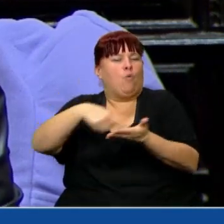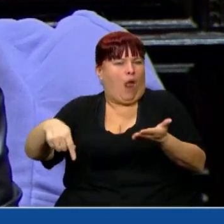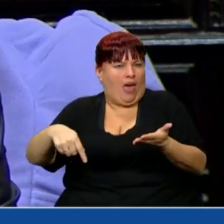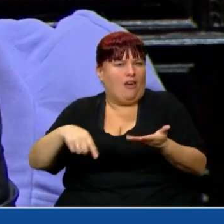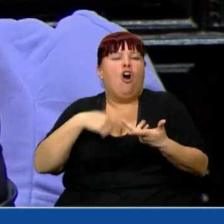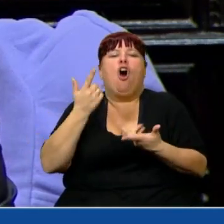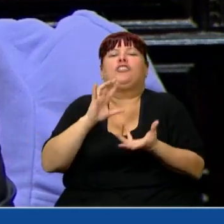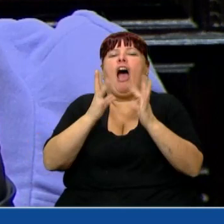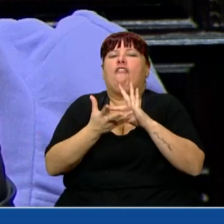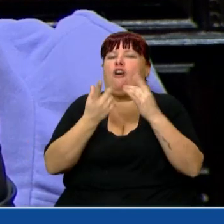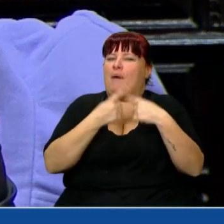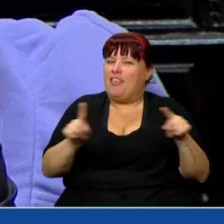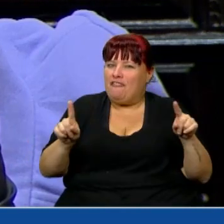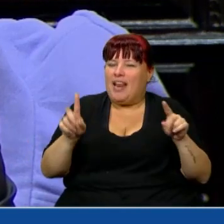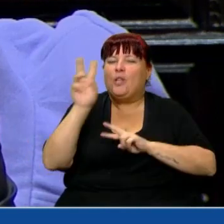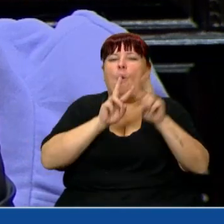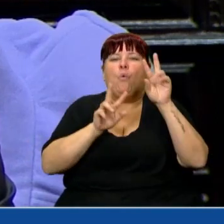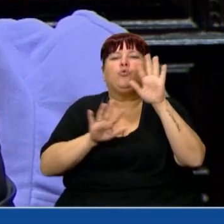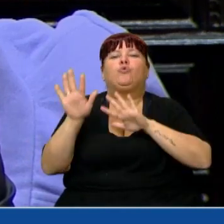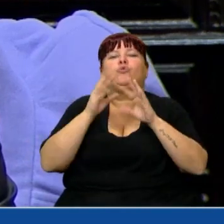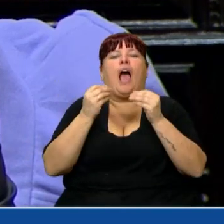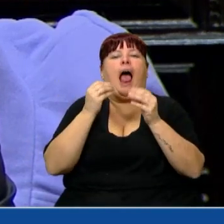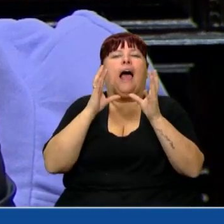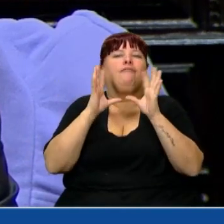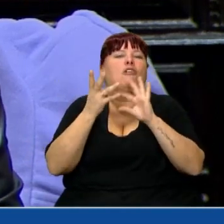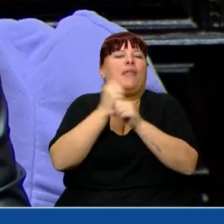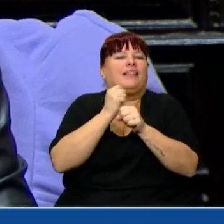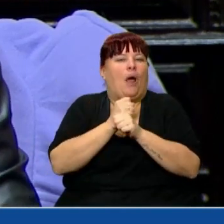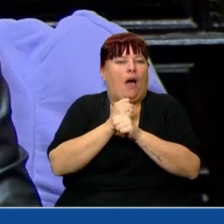y una forma diferente de intentar organizar el mundo laboral.